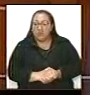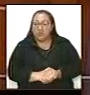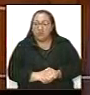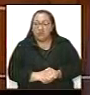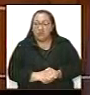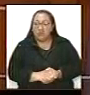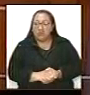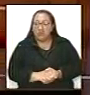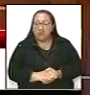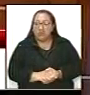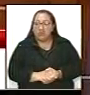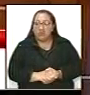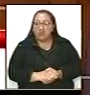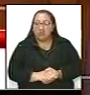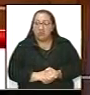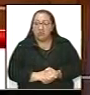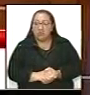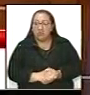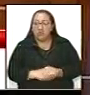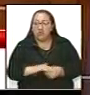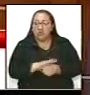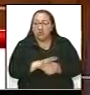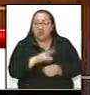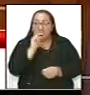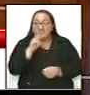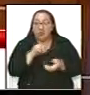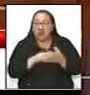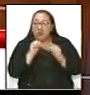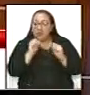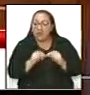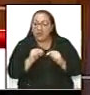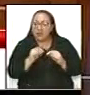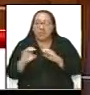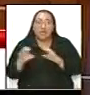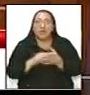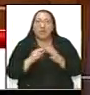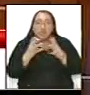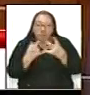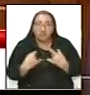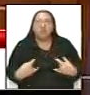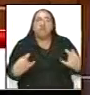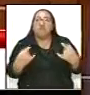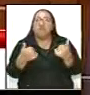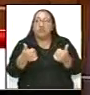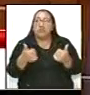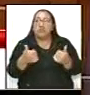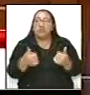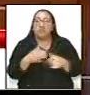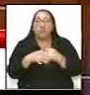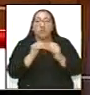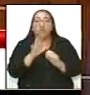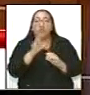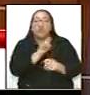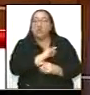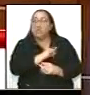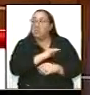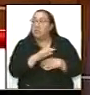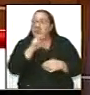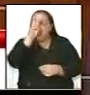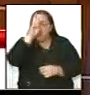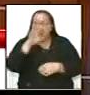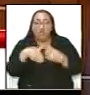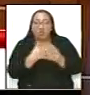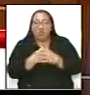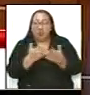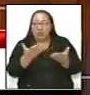Tiempo adicional. Basta mirar una película nacional para decir que esta genera arraigo institucional peruano.